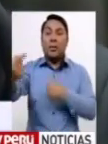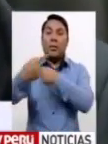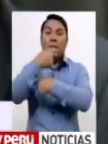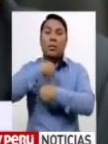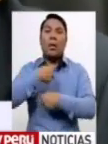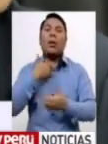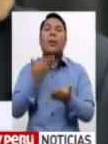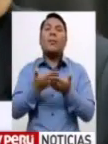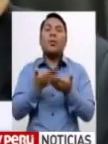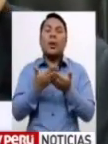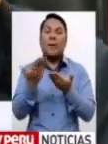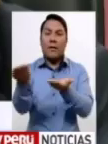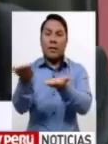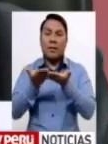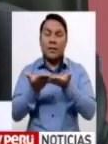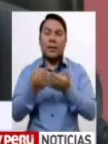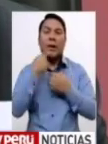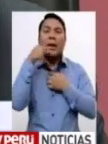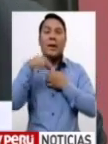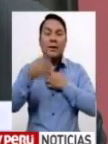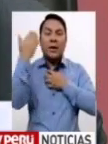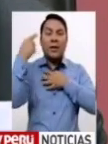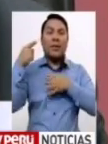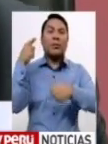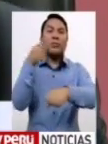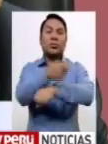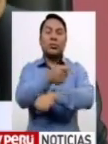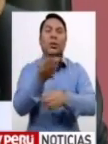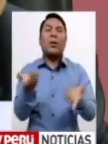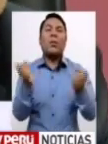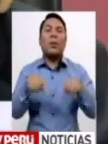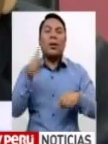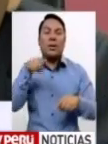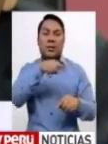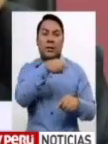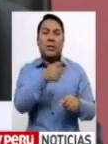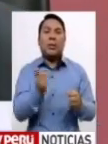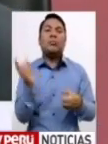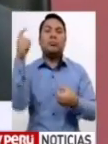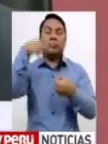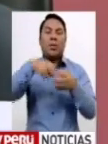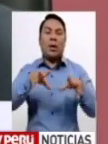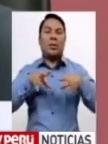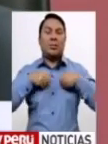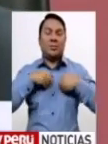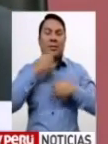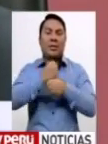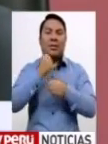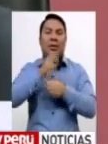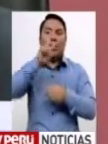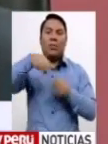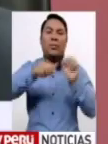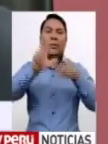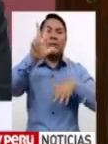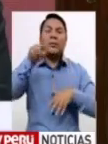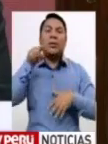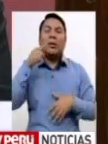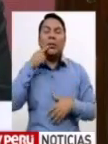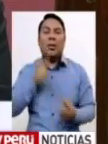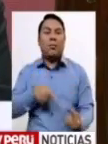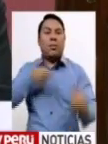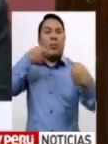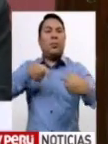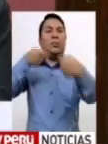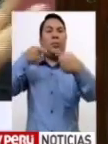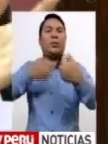dice. Contó que estas denuncias se iniciaron cuando asumió el cargo en 2013 y se enfrentó a las cúpulas. Es un